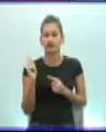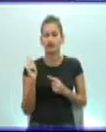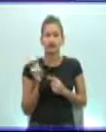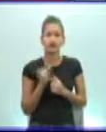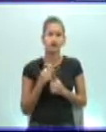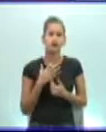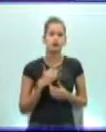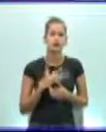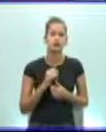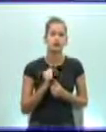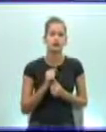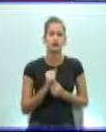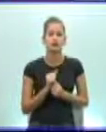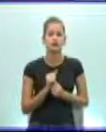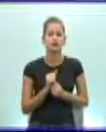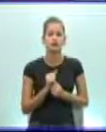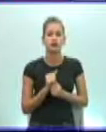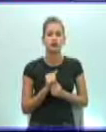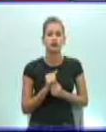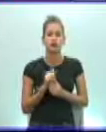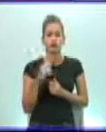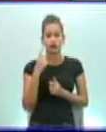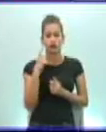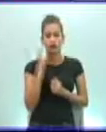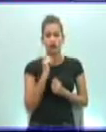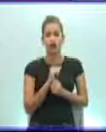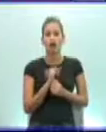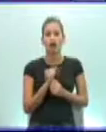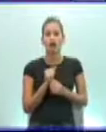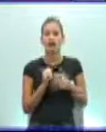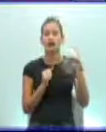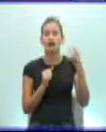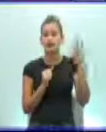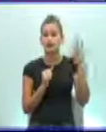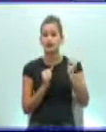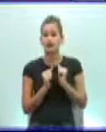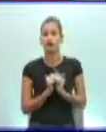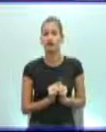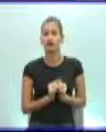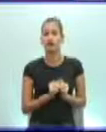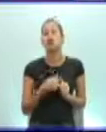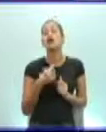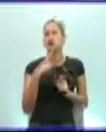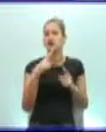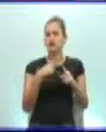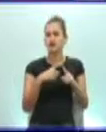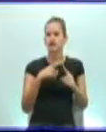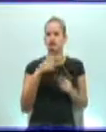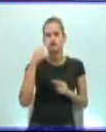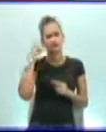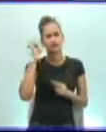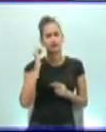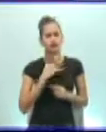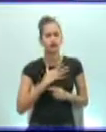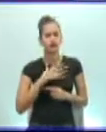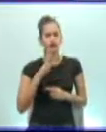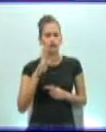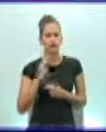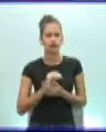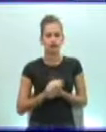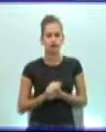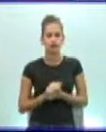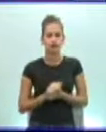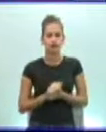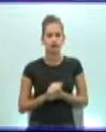embargo, en este caso que les coloco aquí a la derecha, sí se cumple que X pertenece a B. Esto es un caso particular.